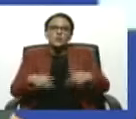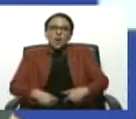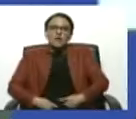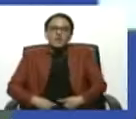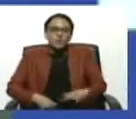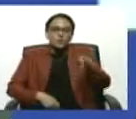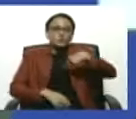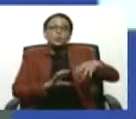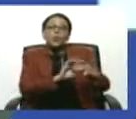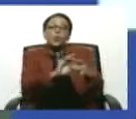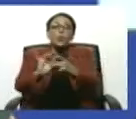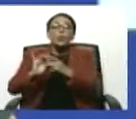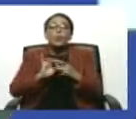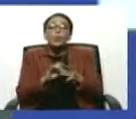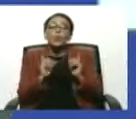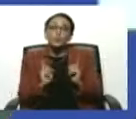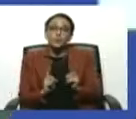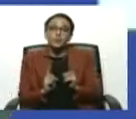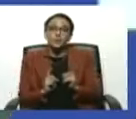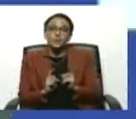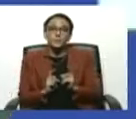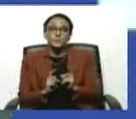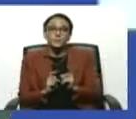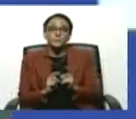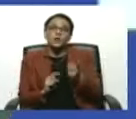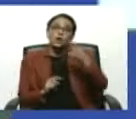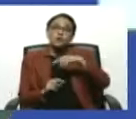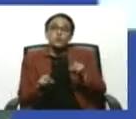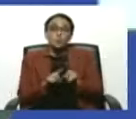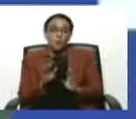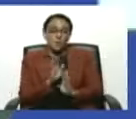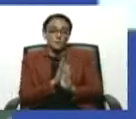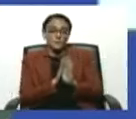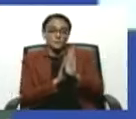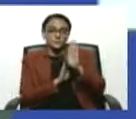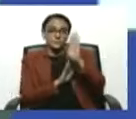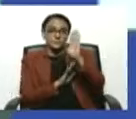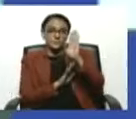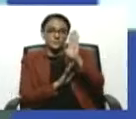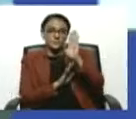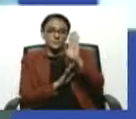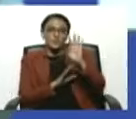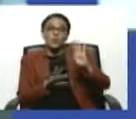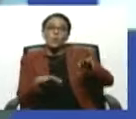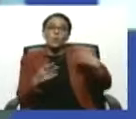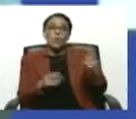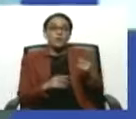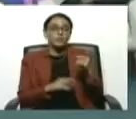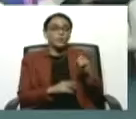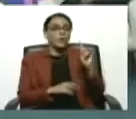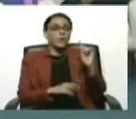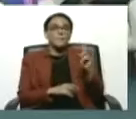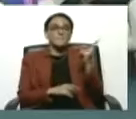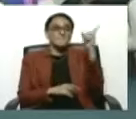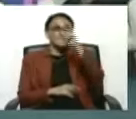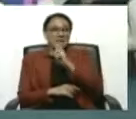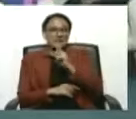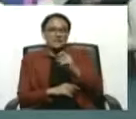nación. El crecimiento, ustedes saben, el crecimiento del primer trimestre del año